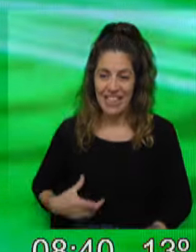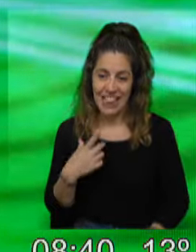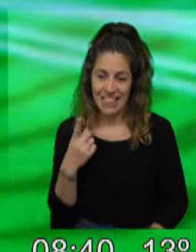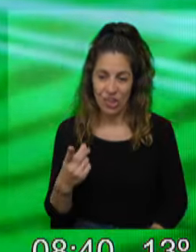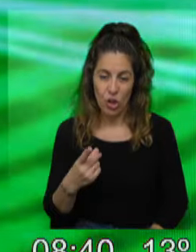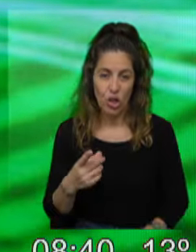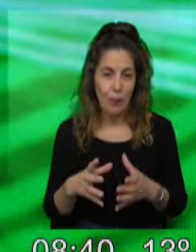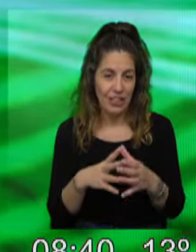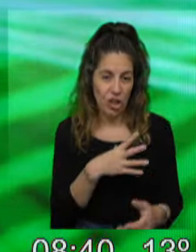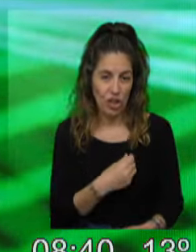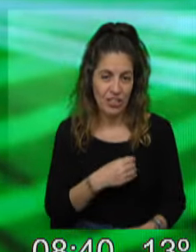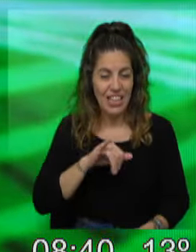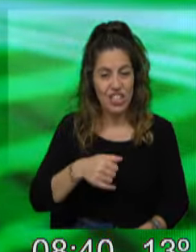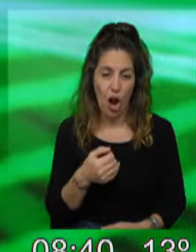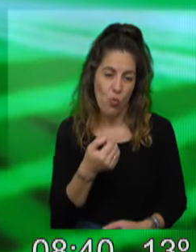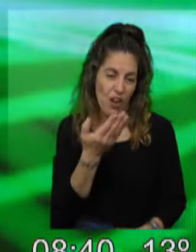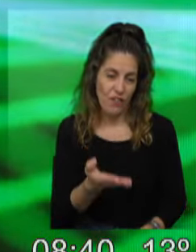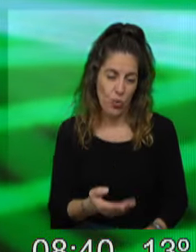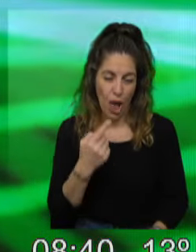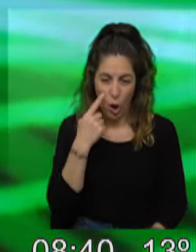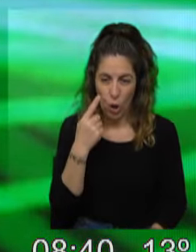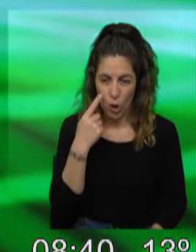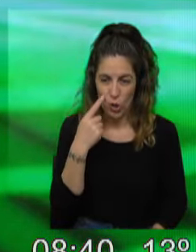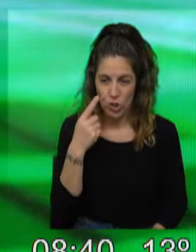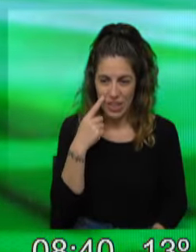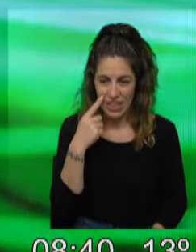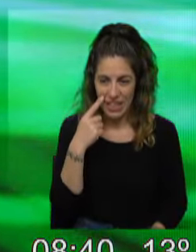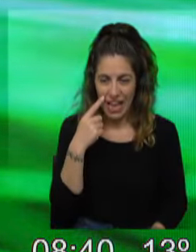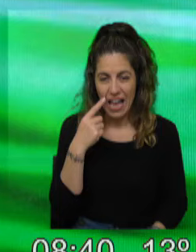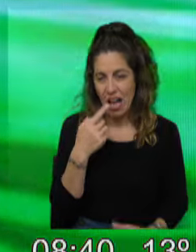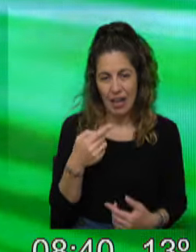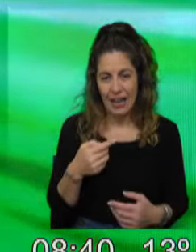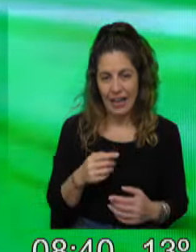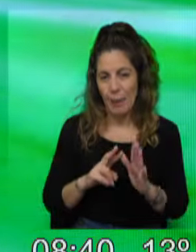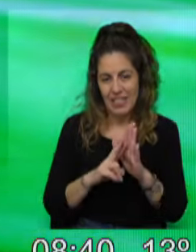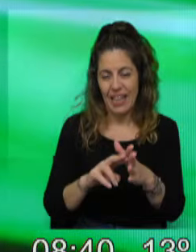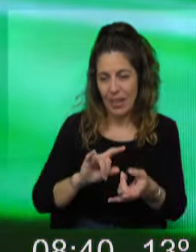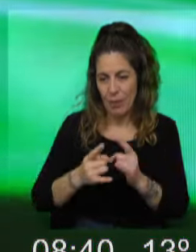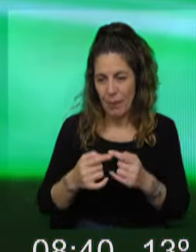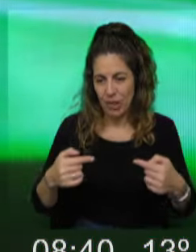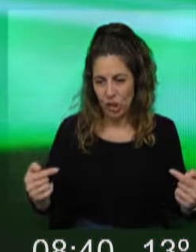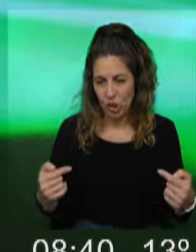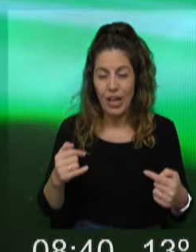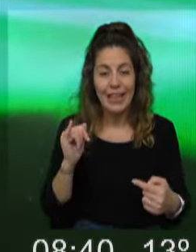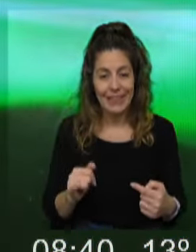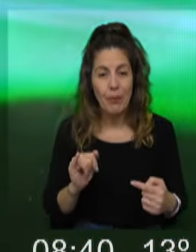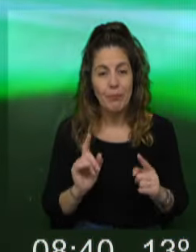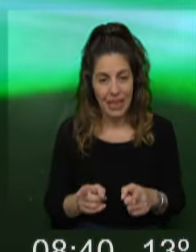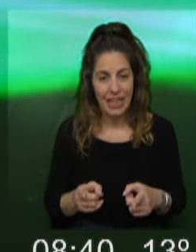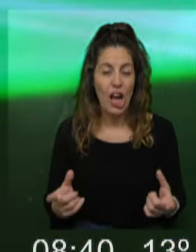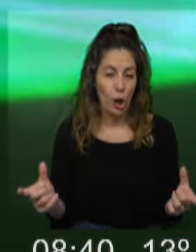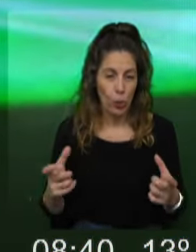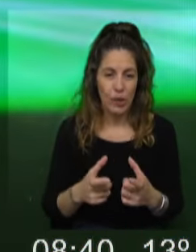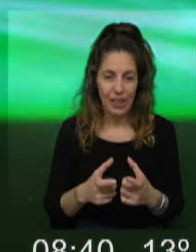Nacional que ya era una figura por demás conocida ex legisladora etcétera y que reunía consensos también